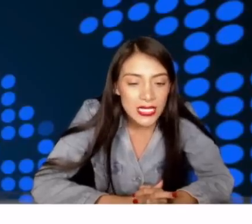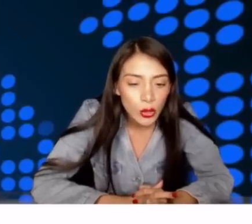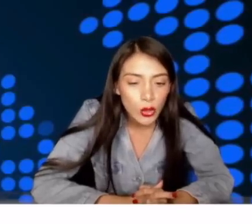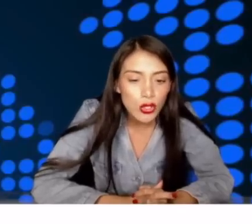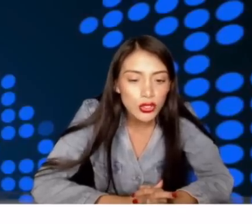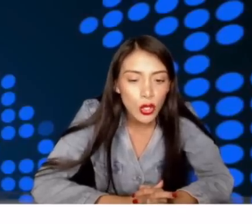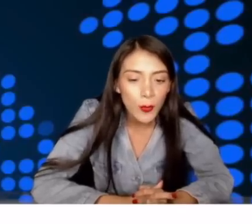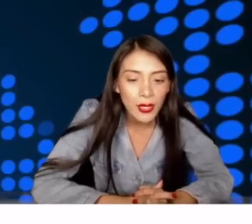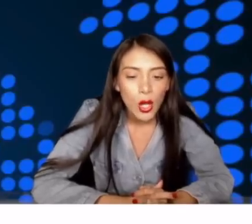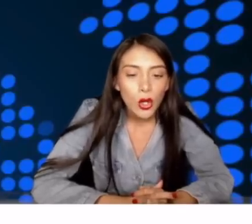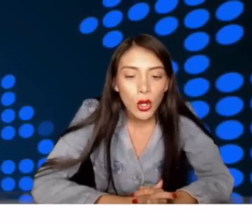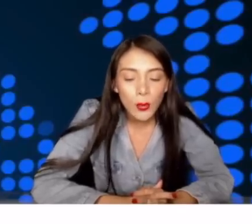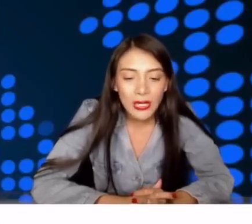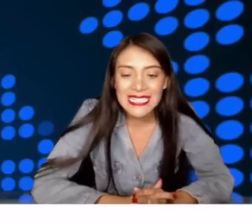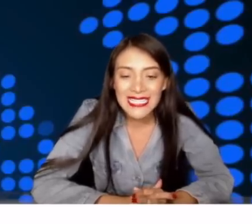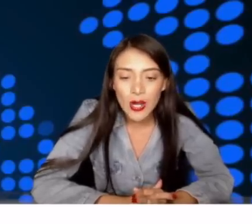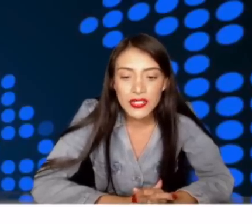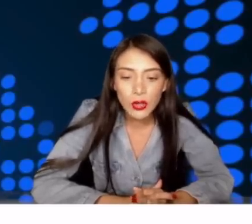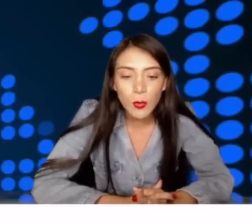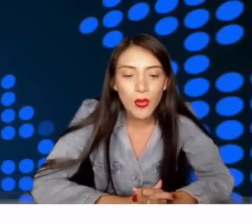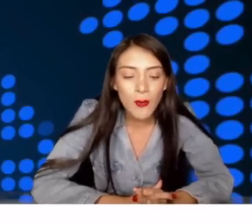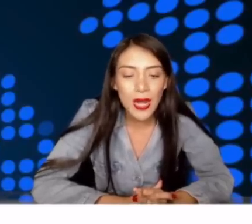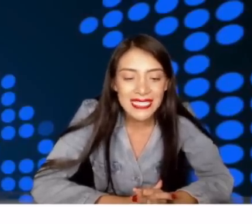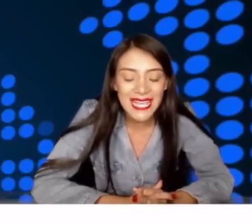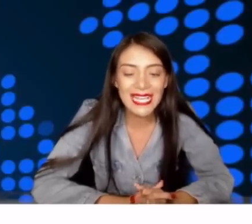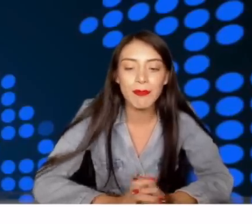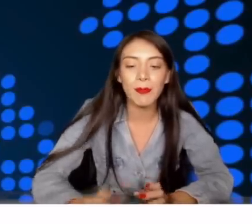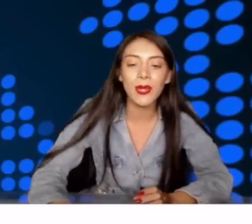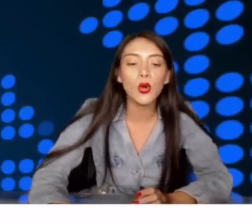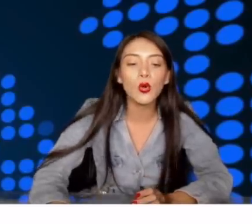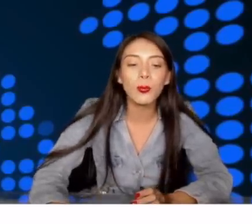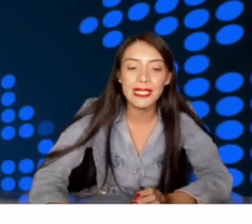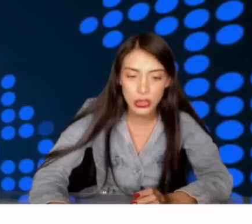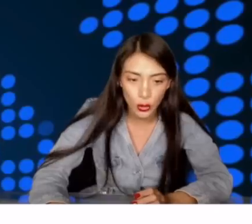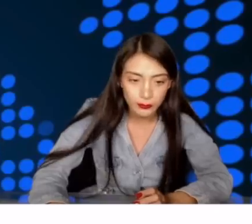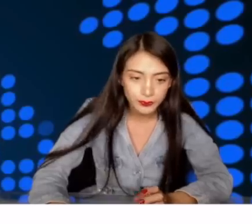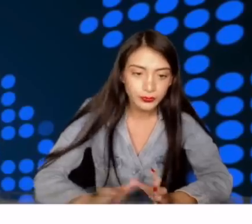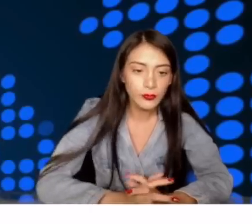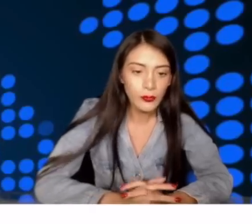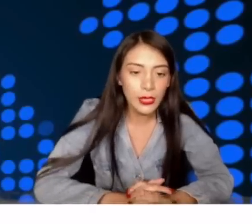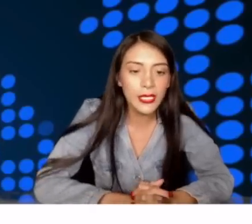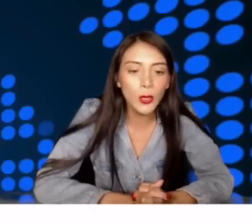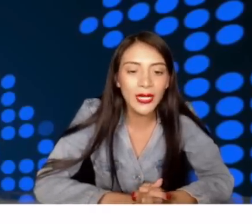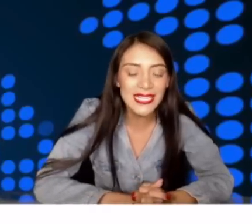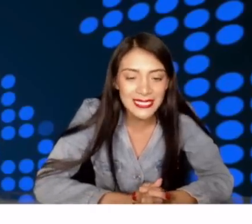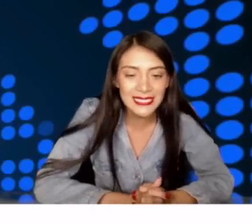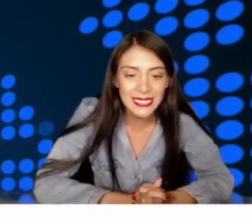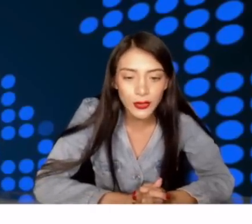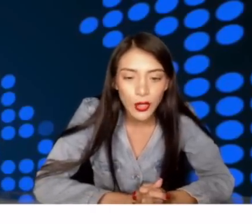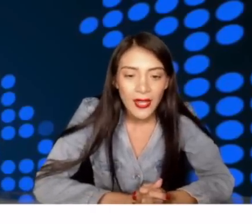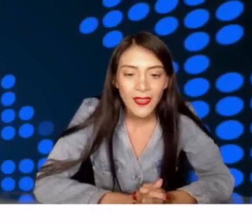en Washington no solo ven como recelo, sino como una molestia y preocupación. Y como en